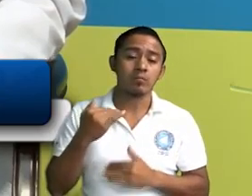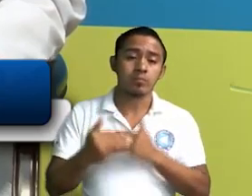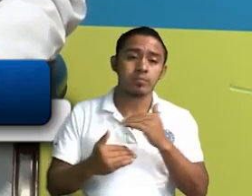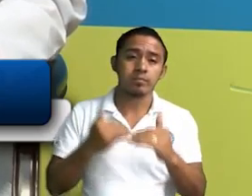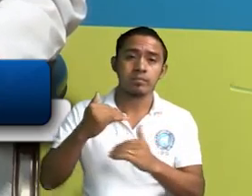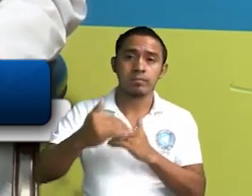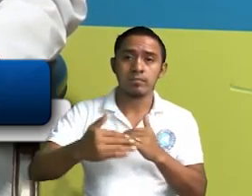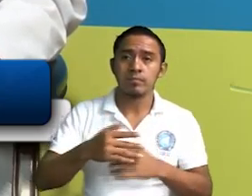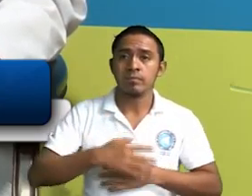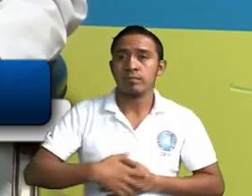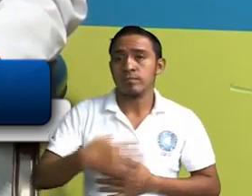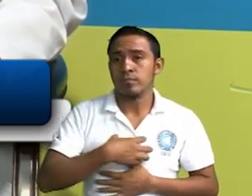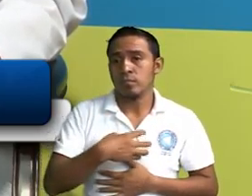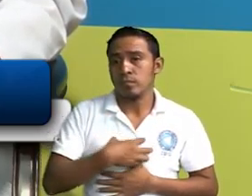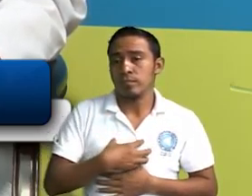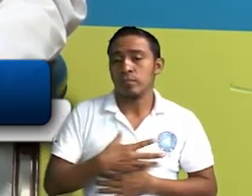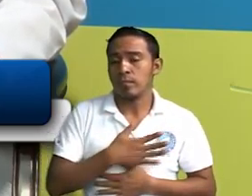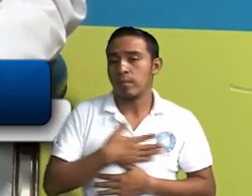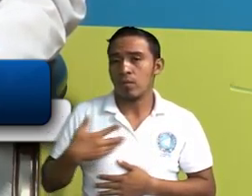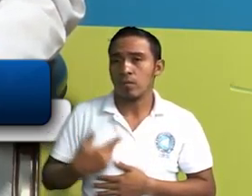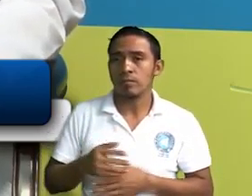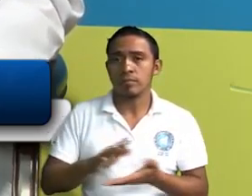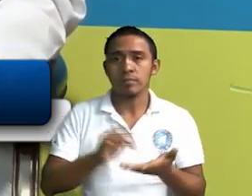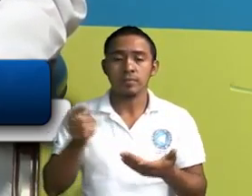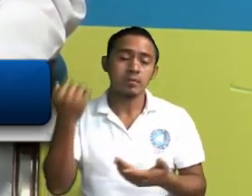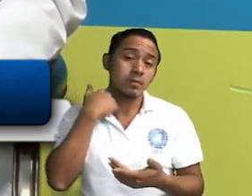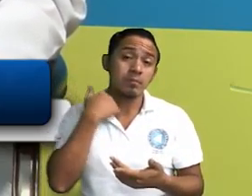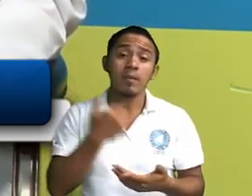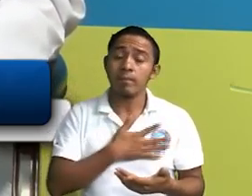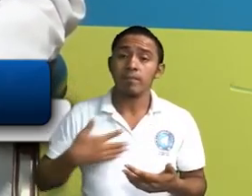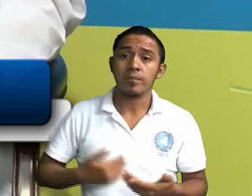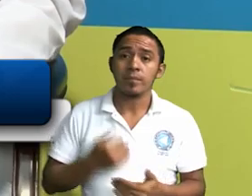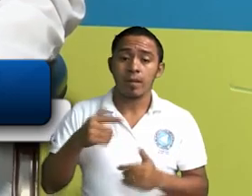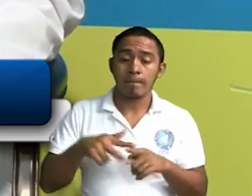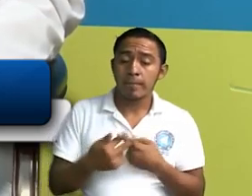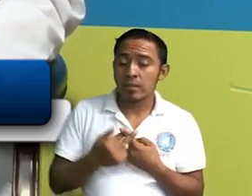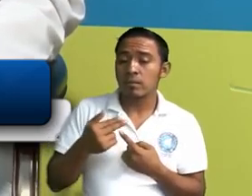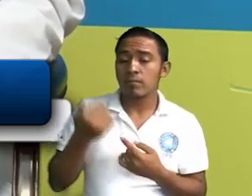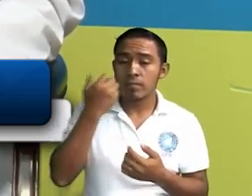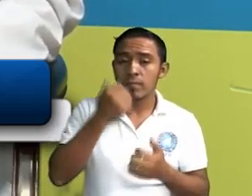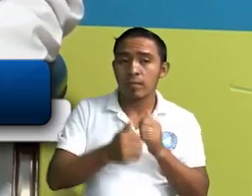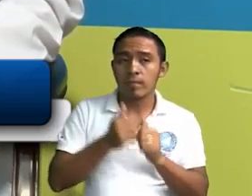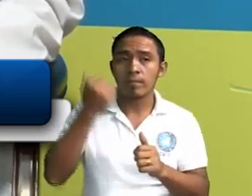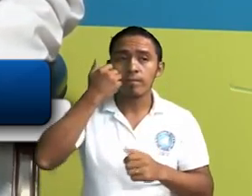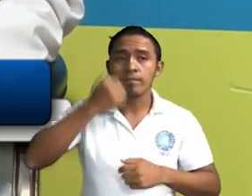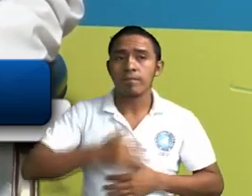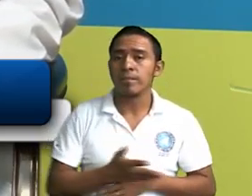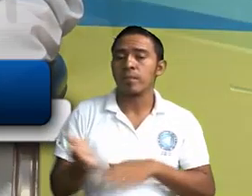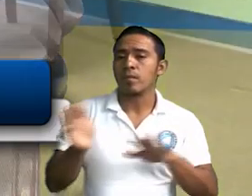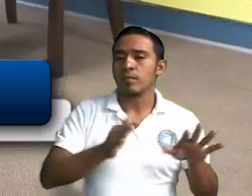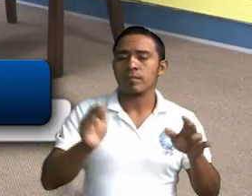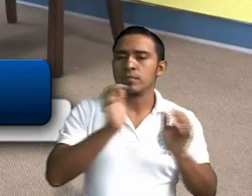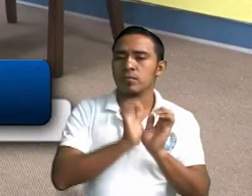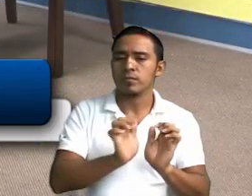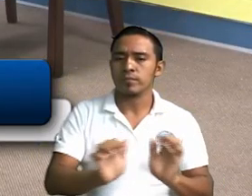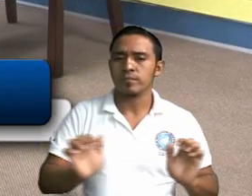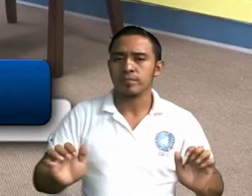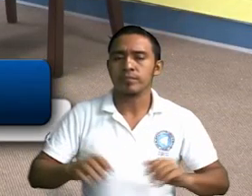y el tratamiento puede ser mejor siempre es mejor en la etapa inicial ahora ustedes volviendo al tema de los niños